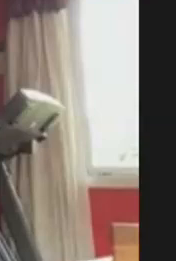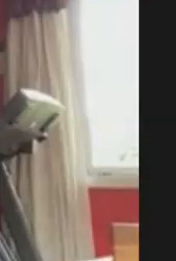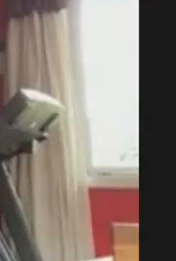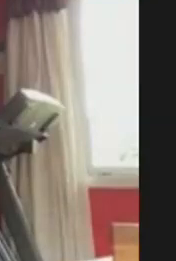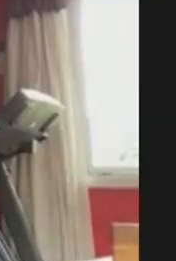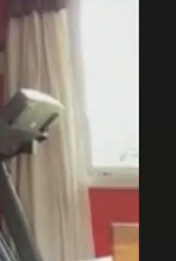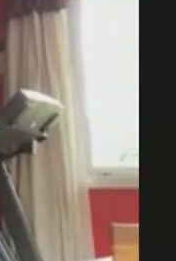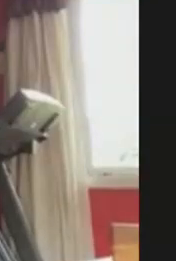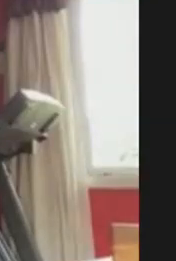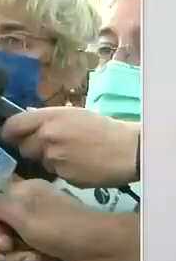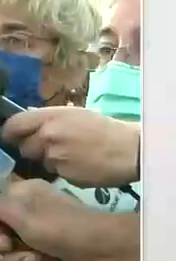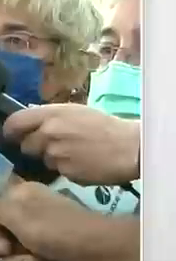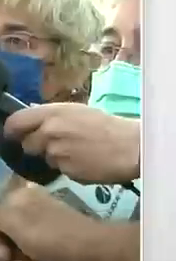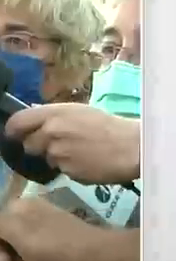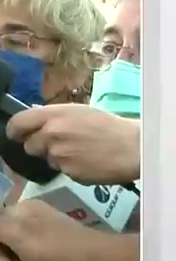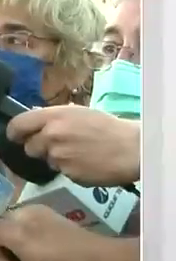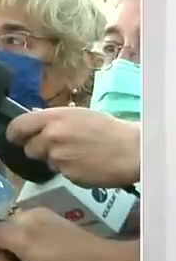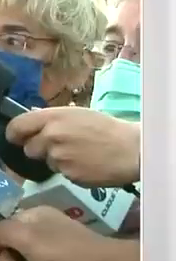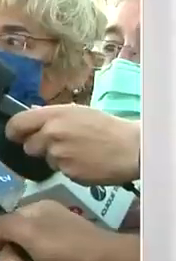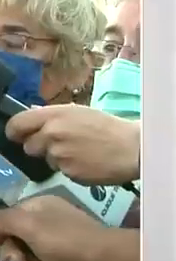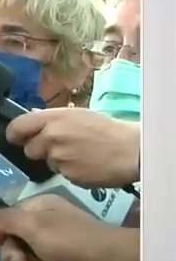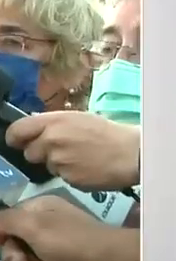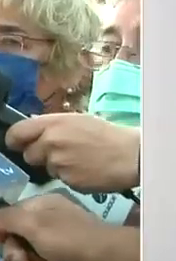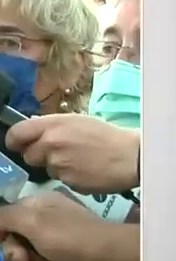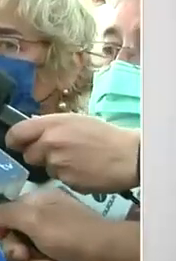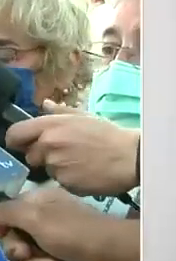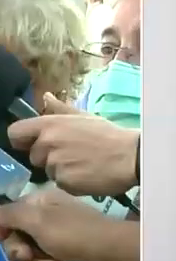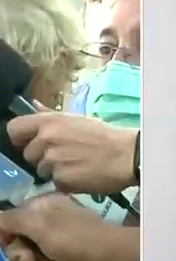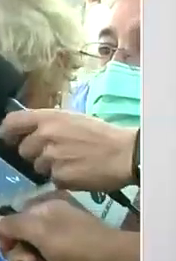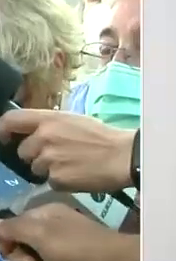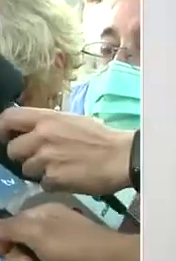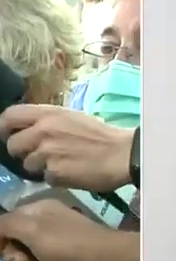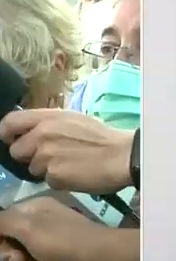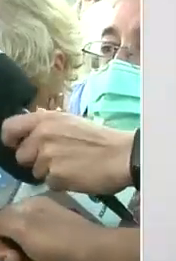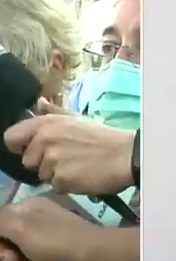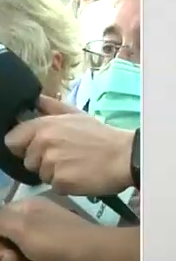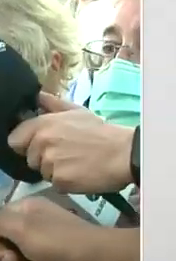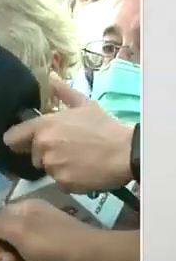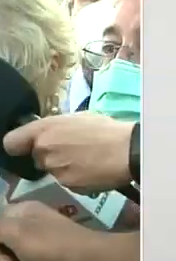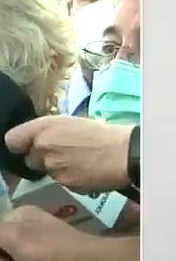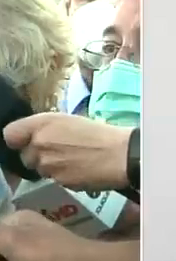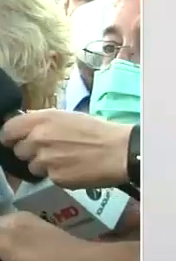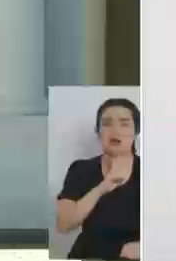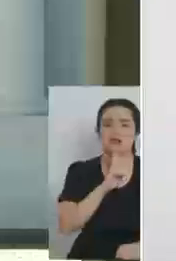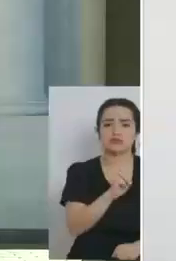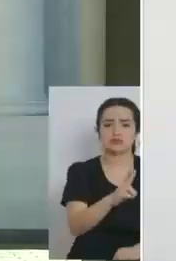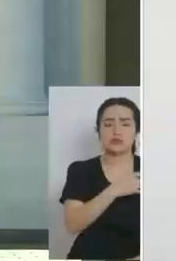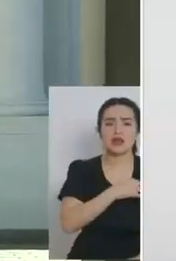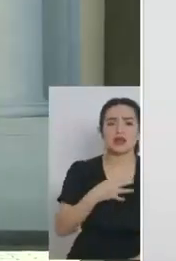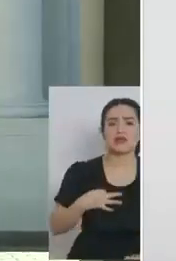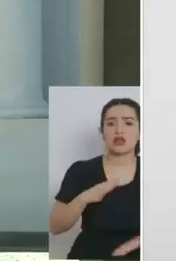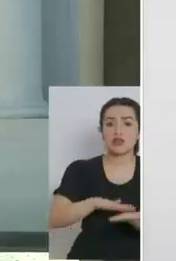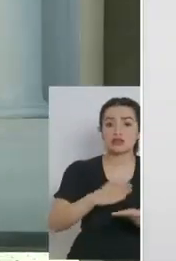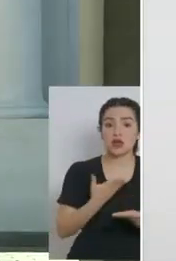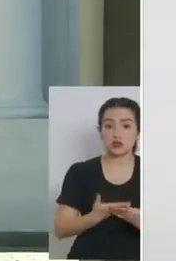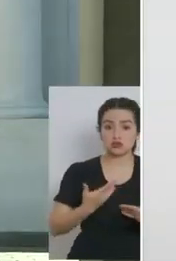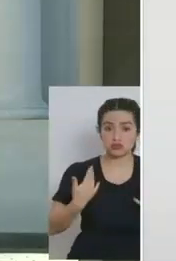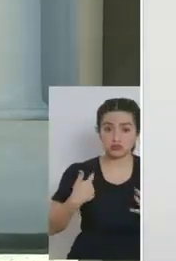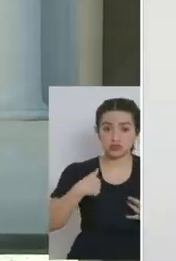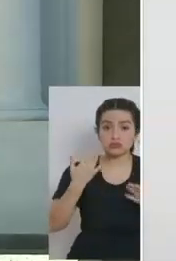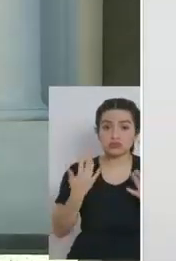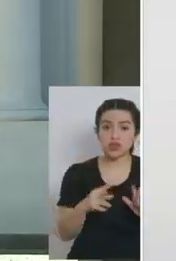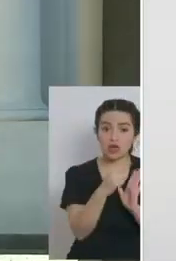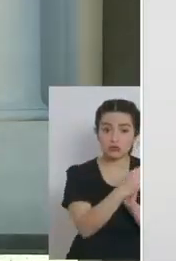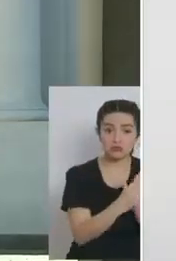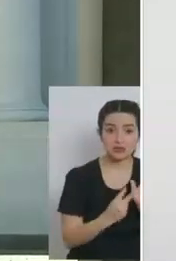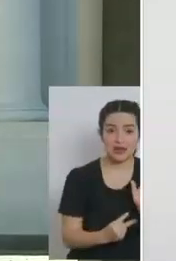embargo, yo prefiero no emitir opinión respecto de la pertinencia de la acusación constitucional, porque en un par de semanas más